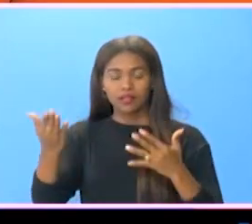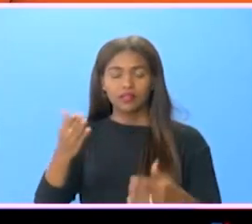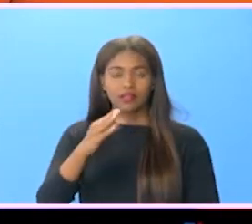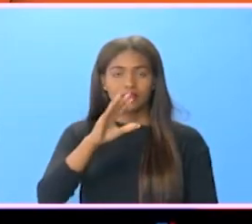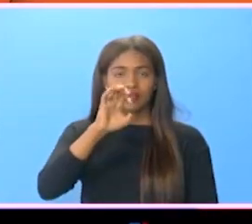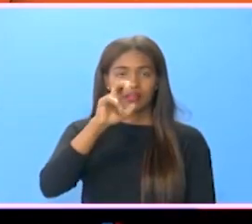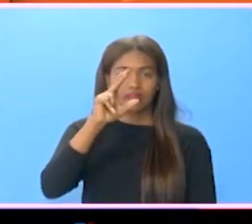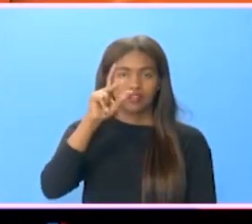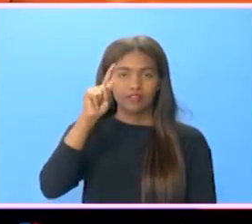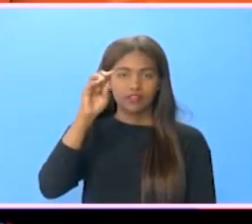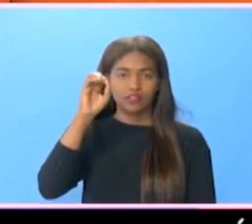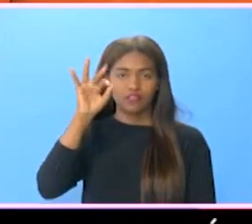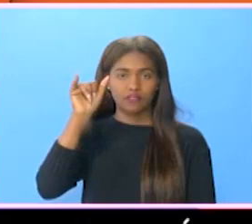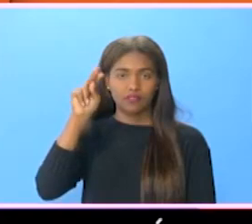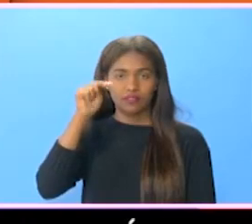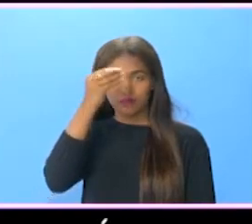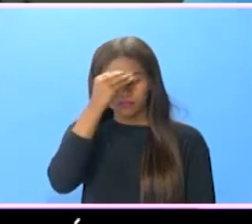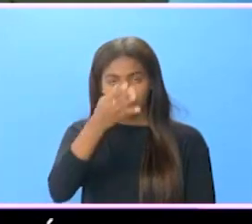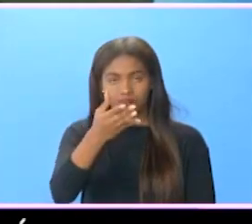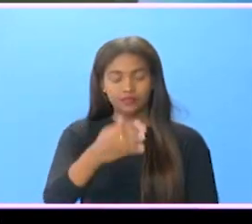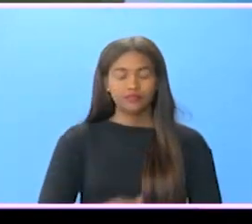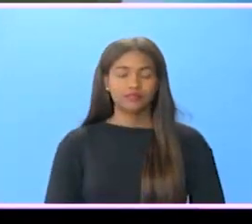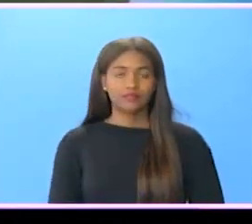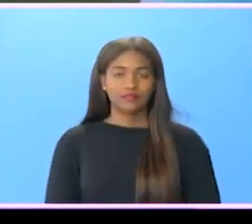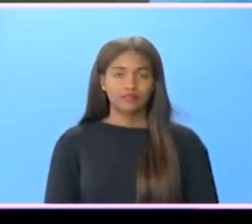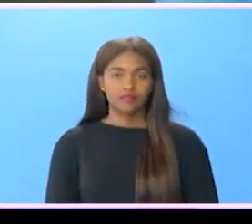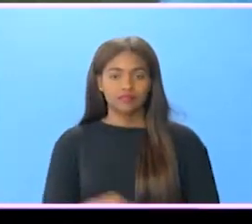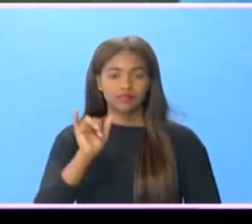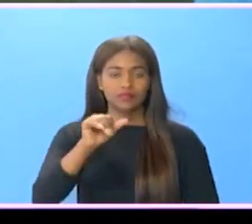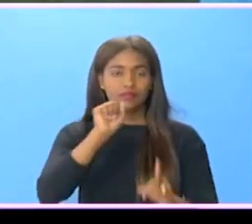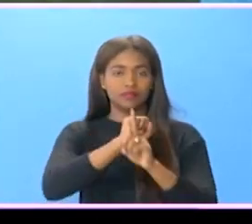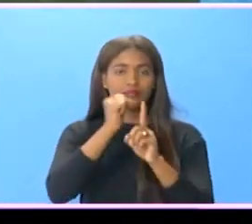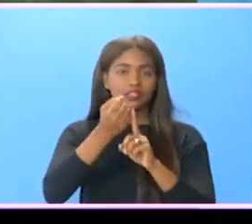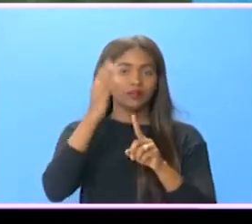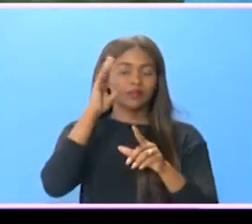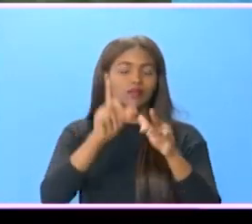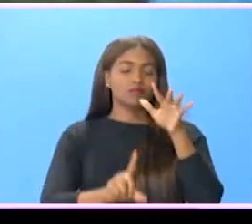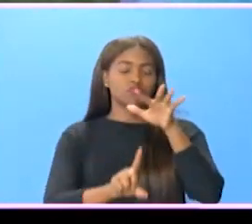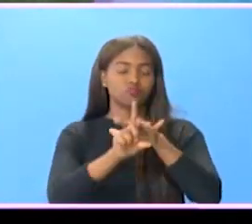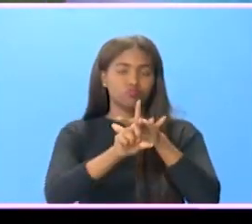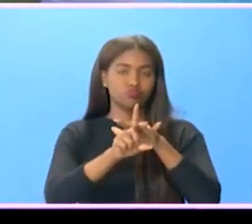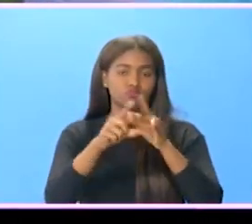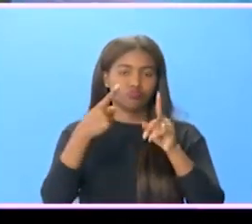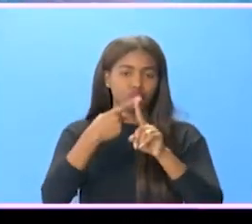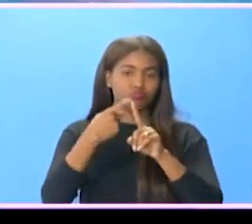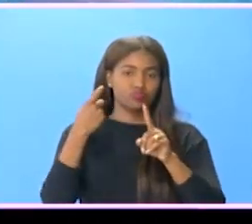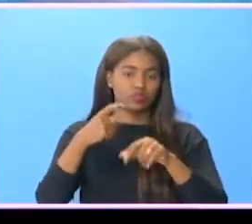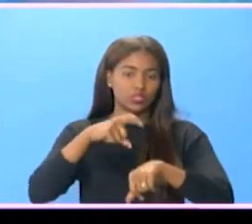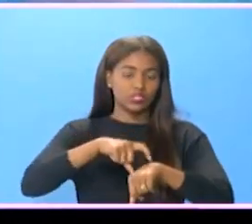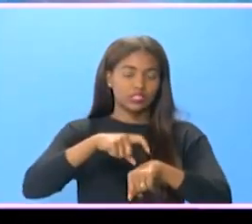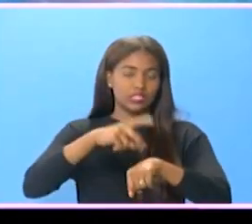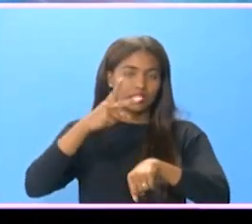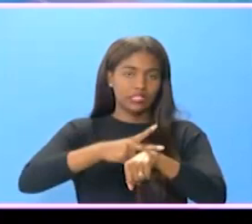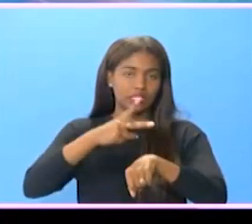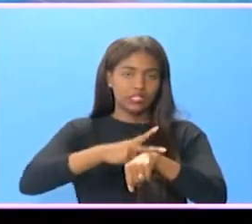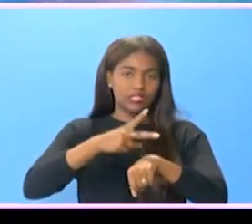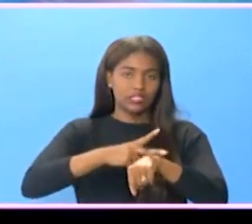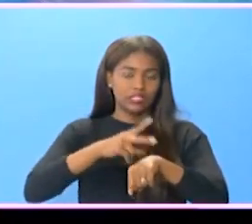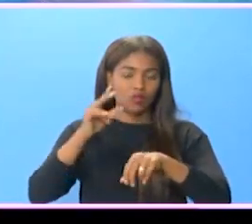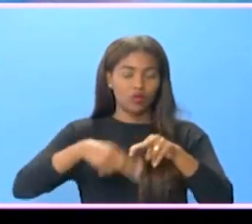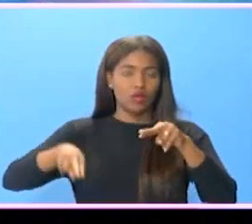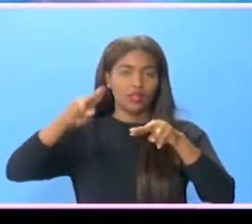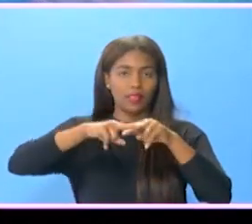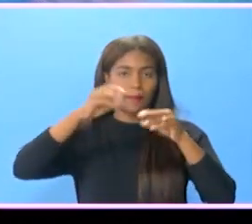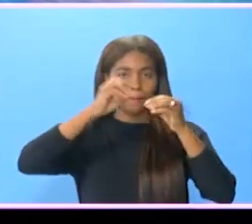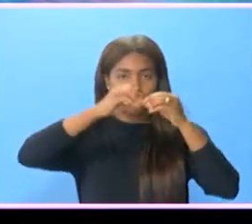predictor Heriberto Fabián. Escuchemos. Estas condiciones estarán generando desde hora de la tarde incremento